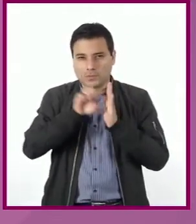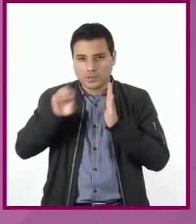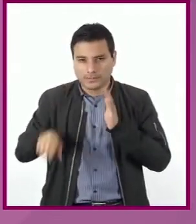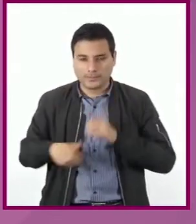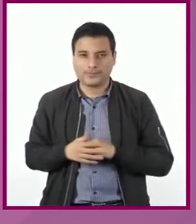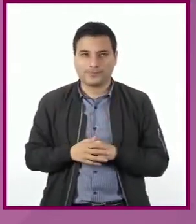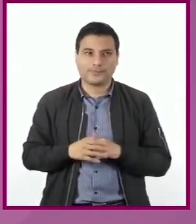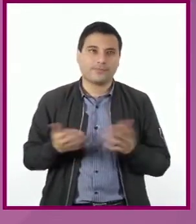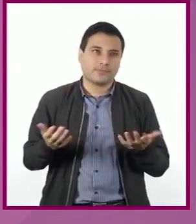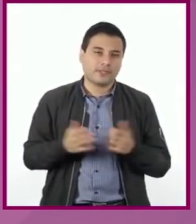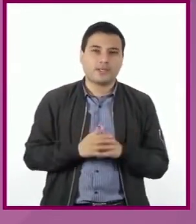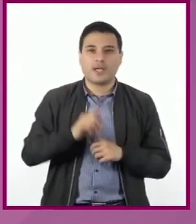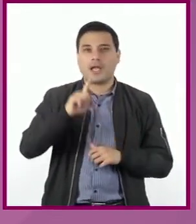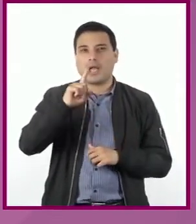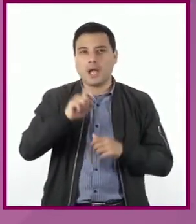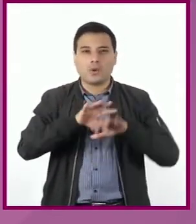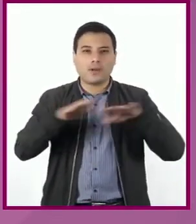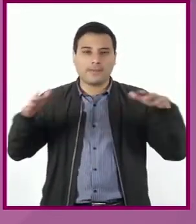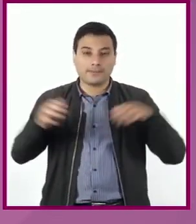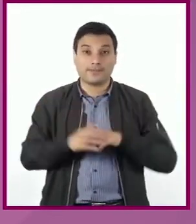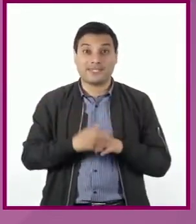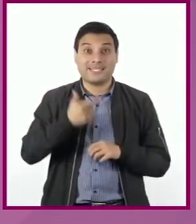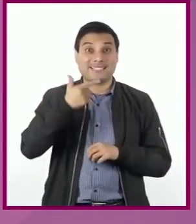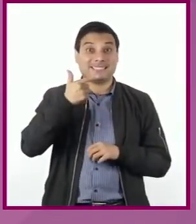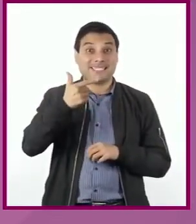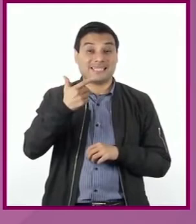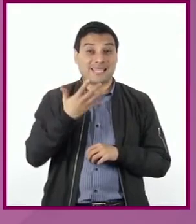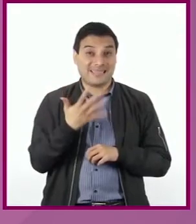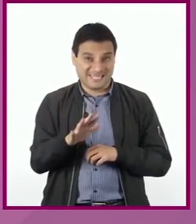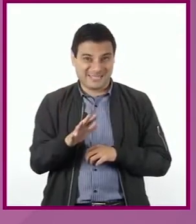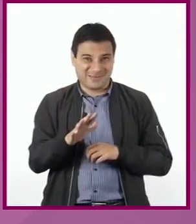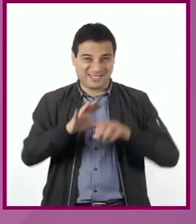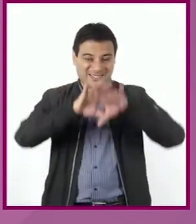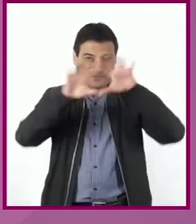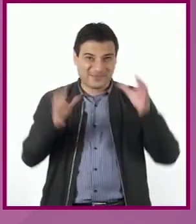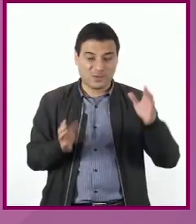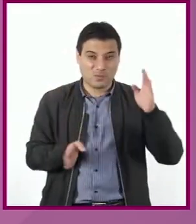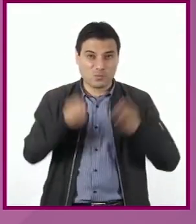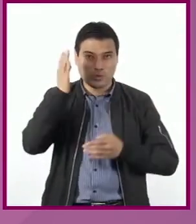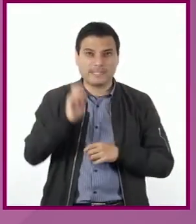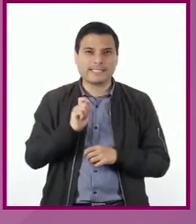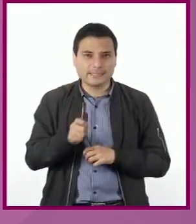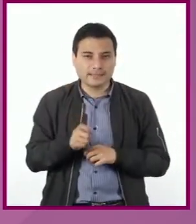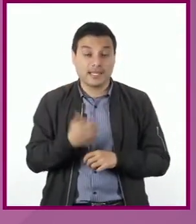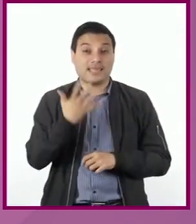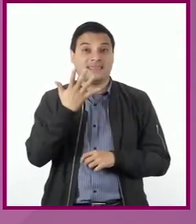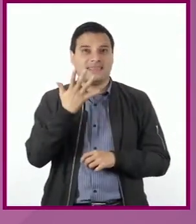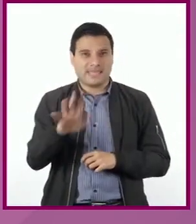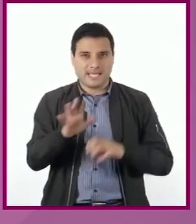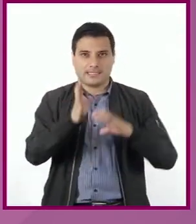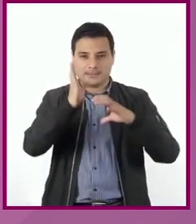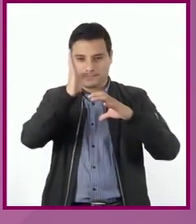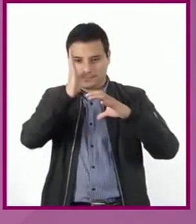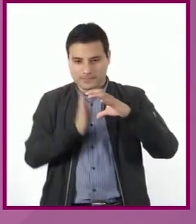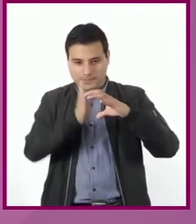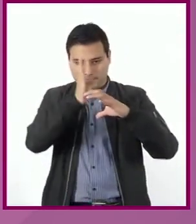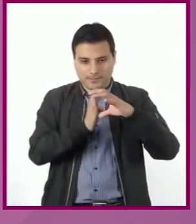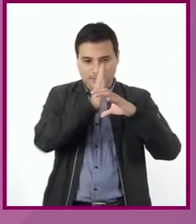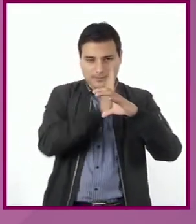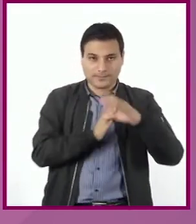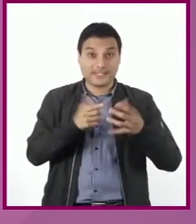cubren 7 décimas partes de la superficie de la Tierra, significa que la hemos dividido en 10 partes y 7 de ellas son de